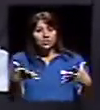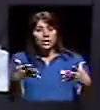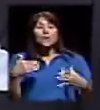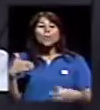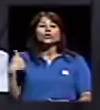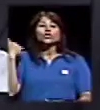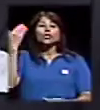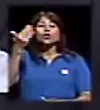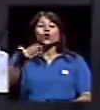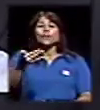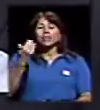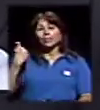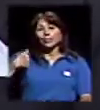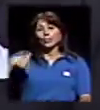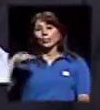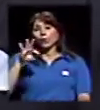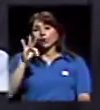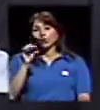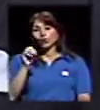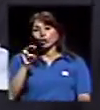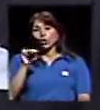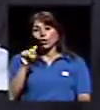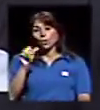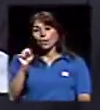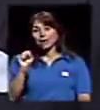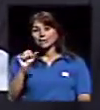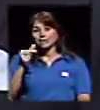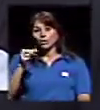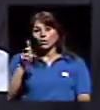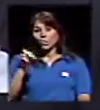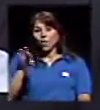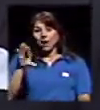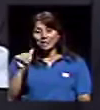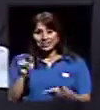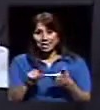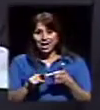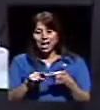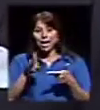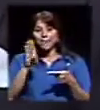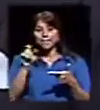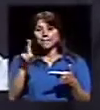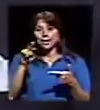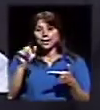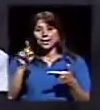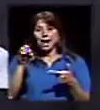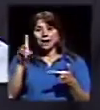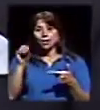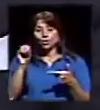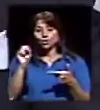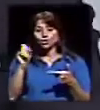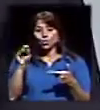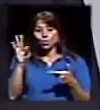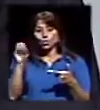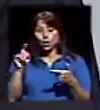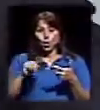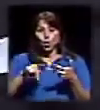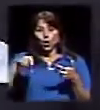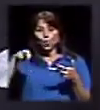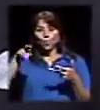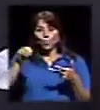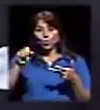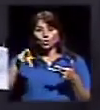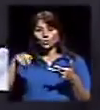Guardia y su grupo, ¿verdad? Don Bernardo Soto, don Próspero Fernández, los que van a